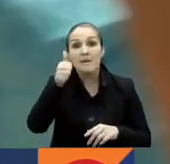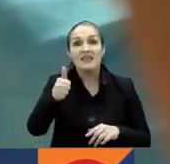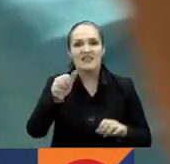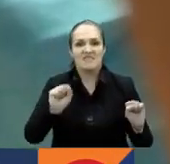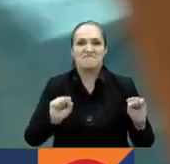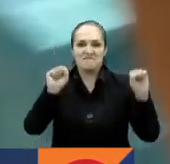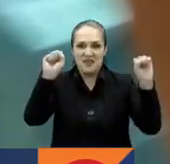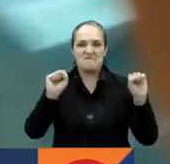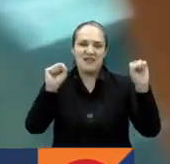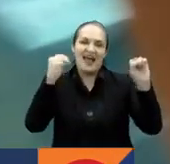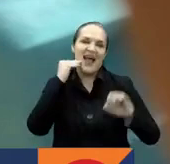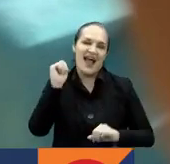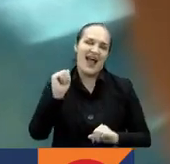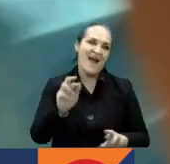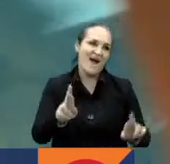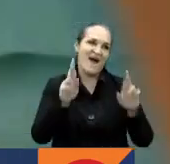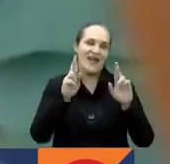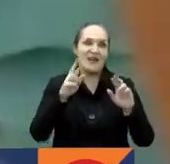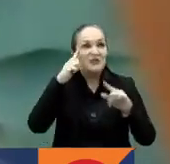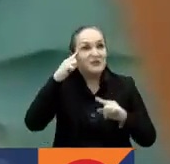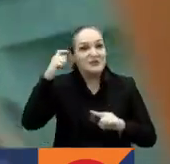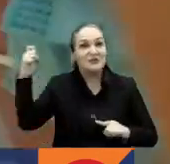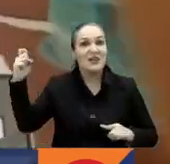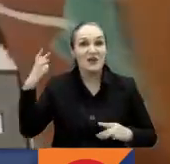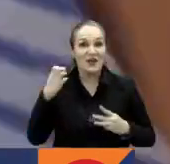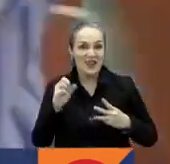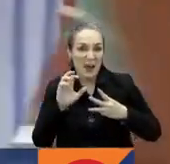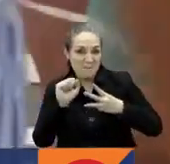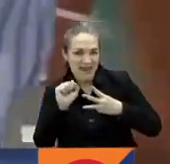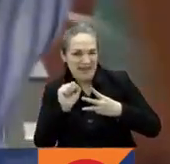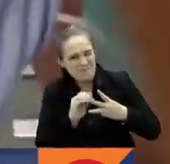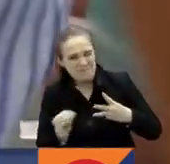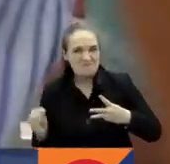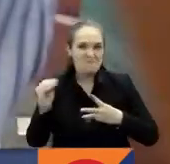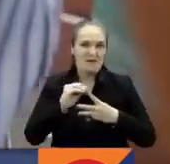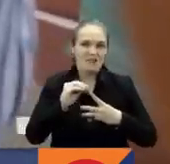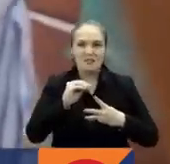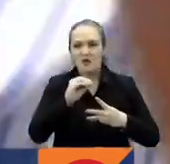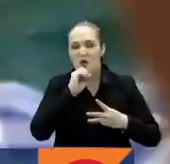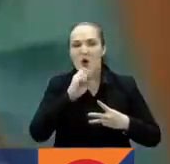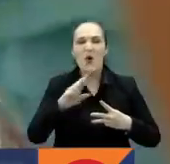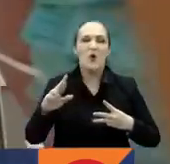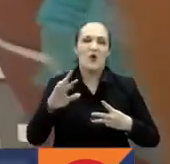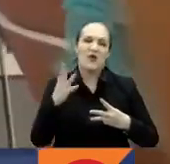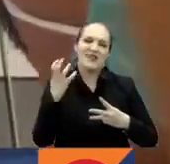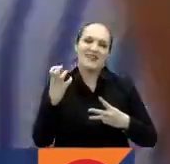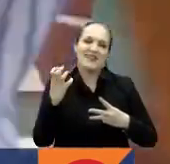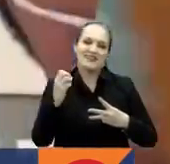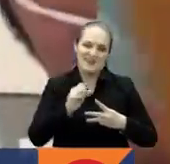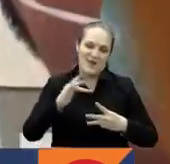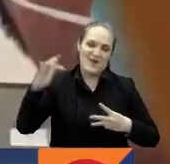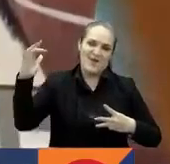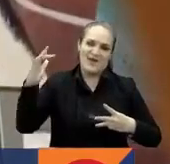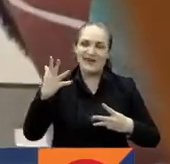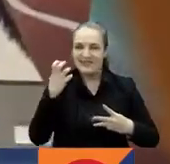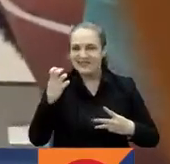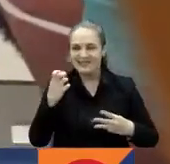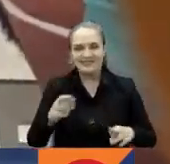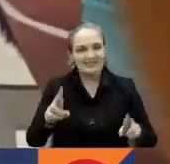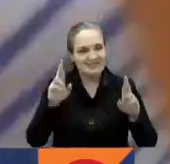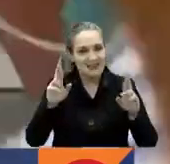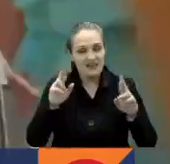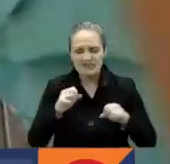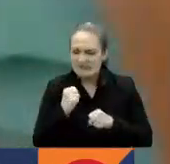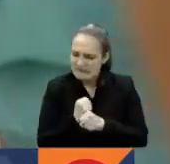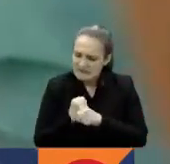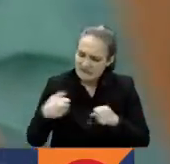y soñamos con una medalla superior a la de Javier, porque hemos trabajado mucho